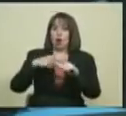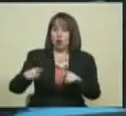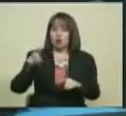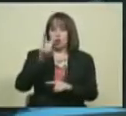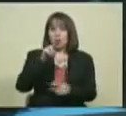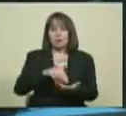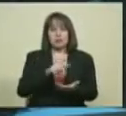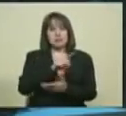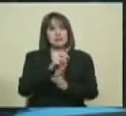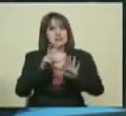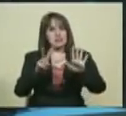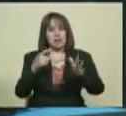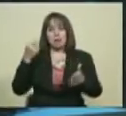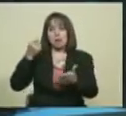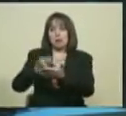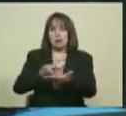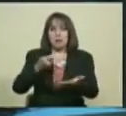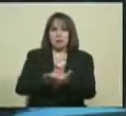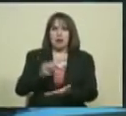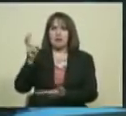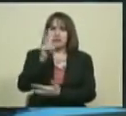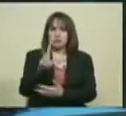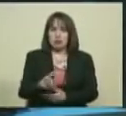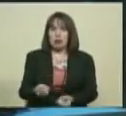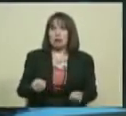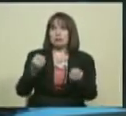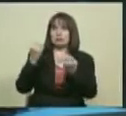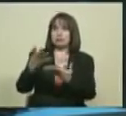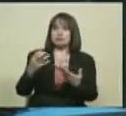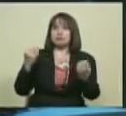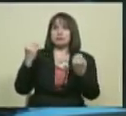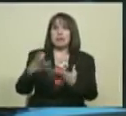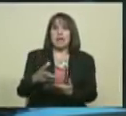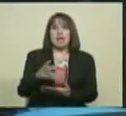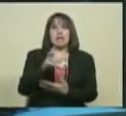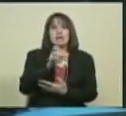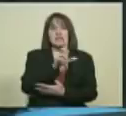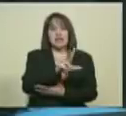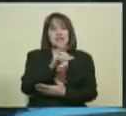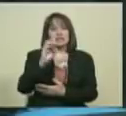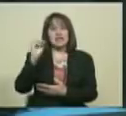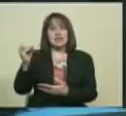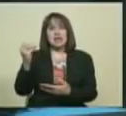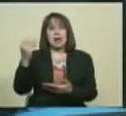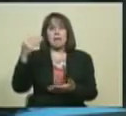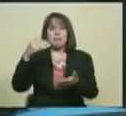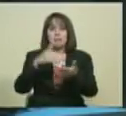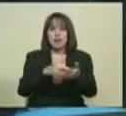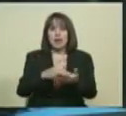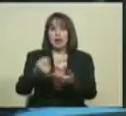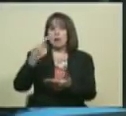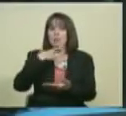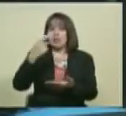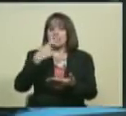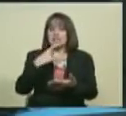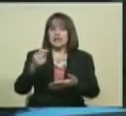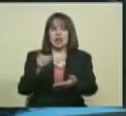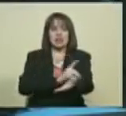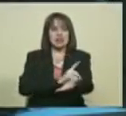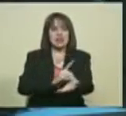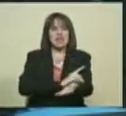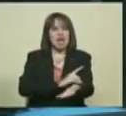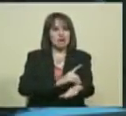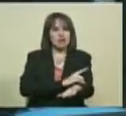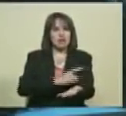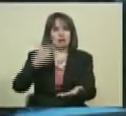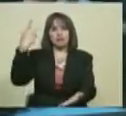niega a recibir fondos venezolanos para la importación de 300.000 dosis de insulina destinados a cubrir la demanda de 450.000